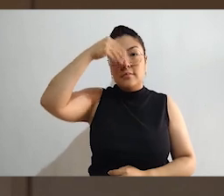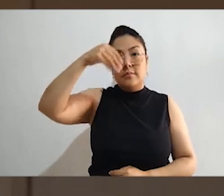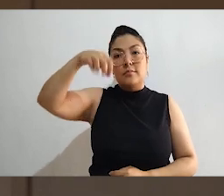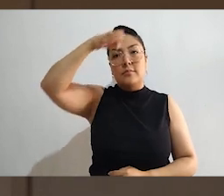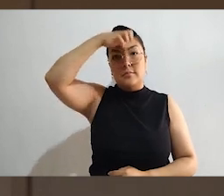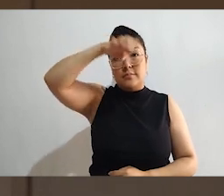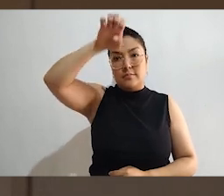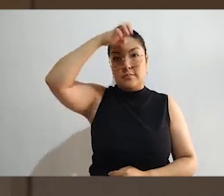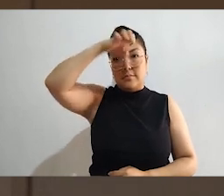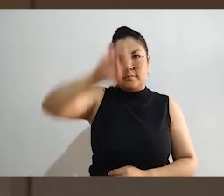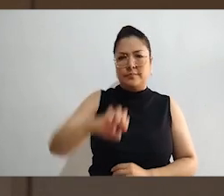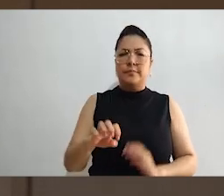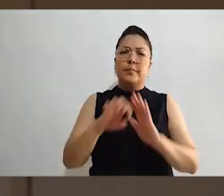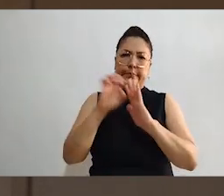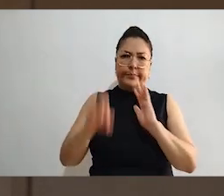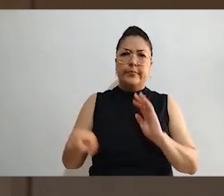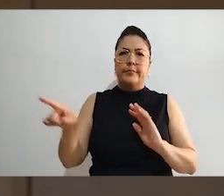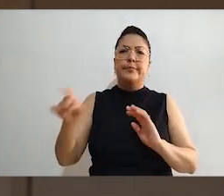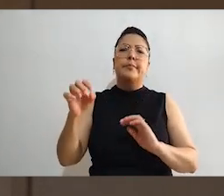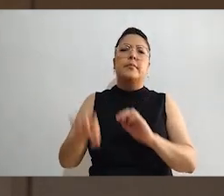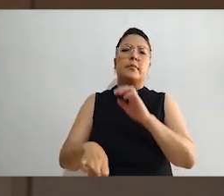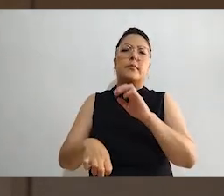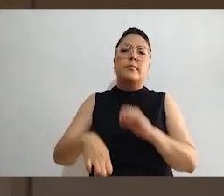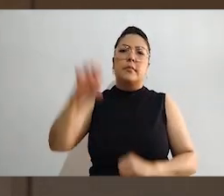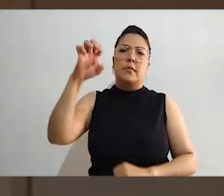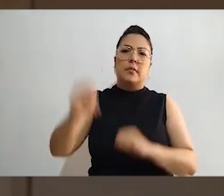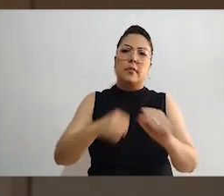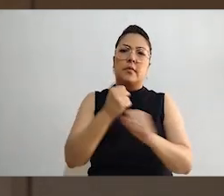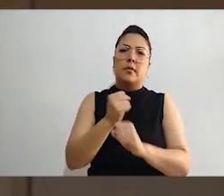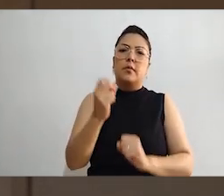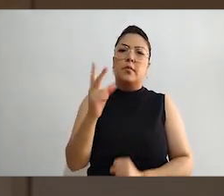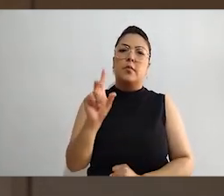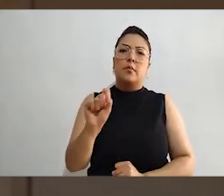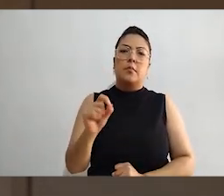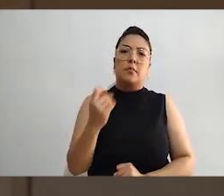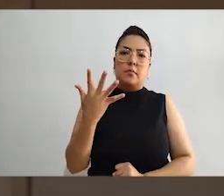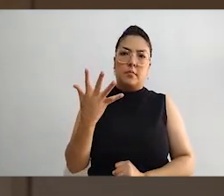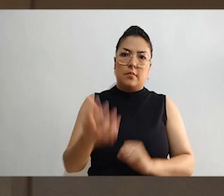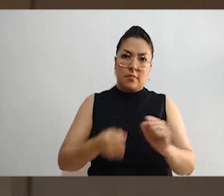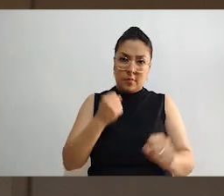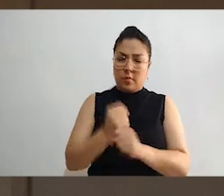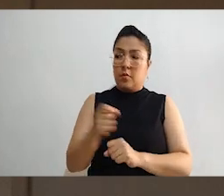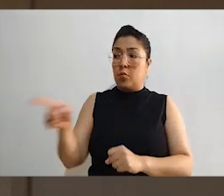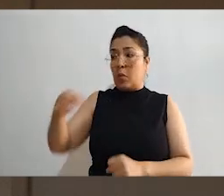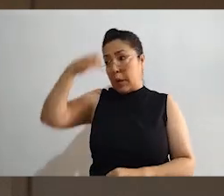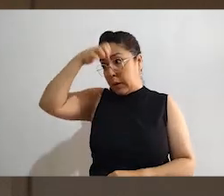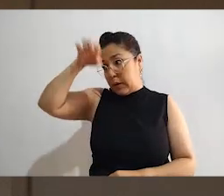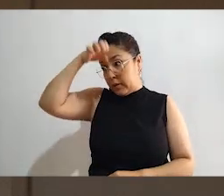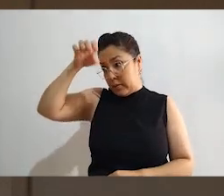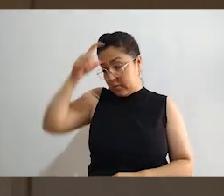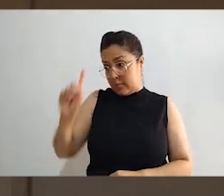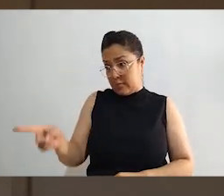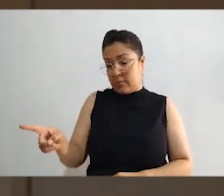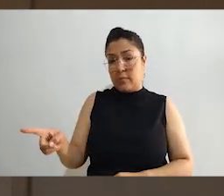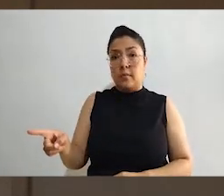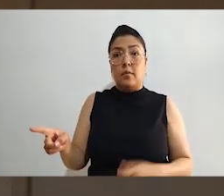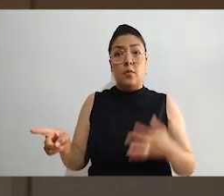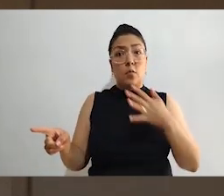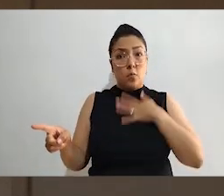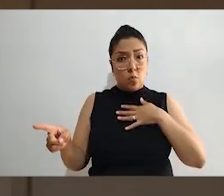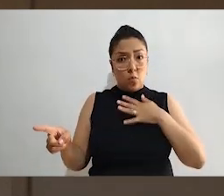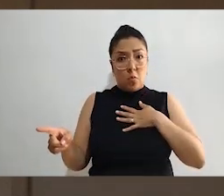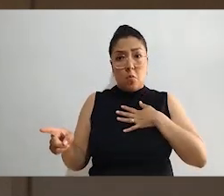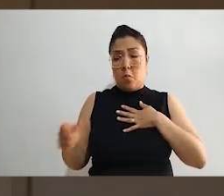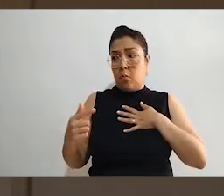pidamos que un joven de 25 años sepa lo que sabemos mi generación, por ejemplo. En una de esas nos ganan, En una de esas